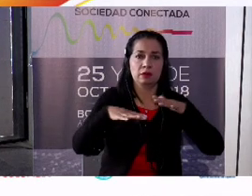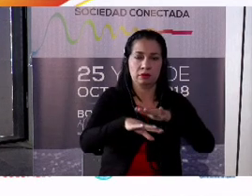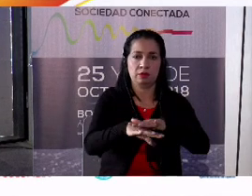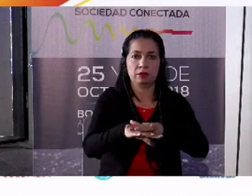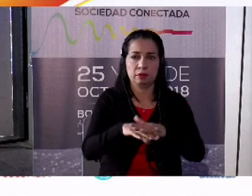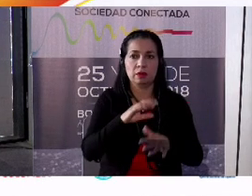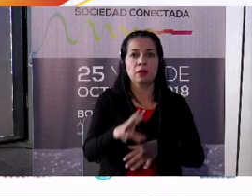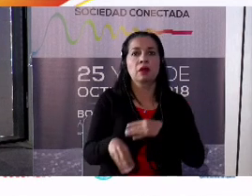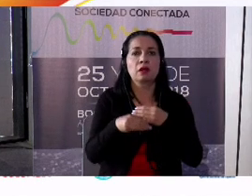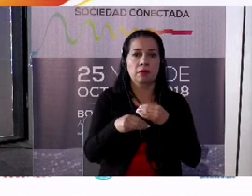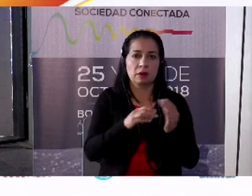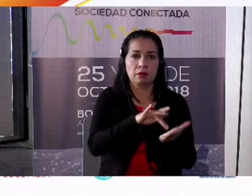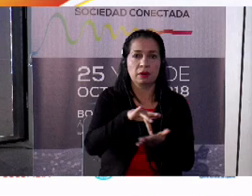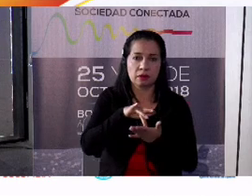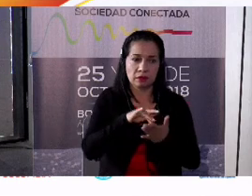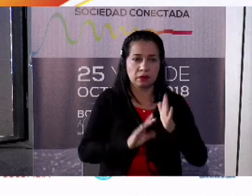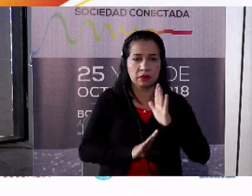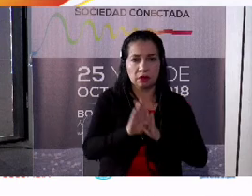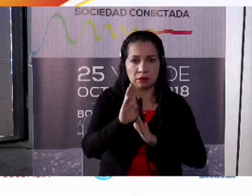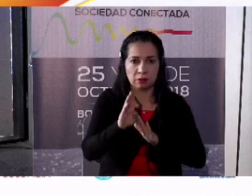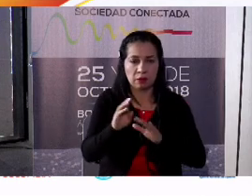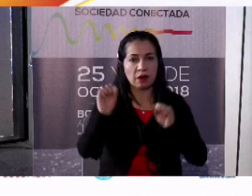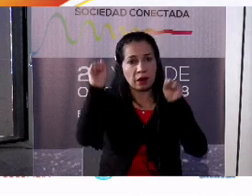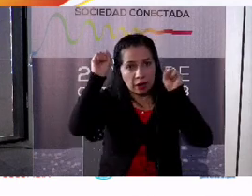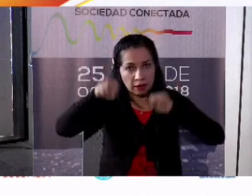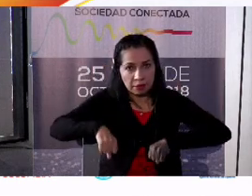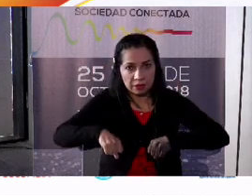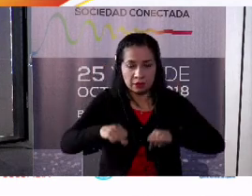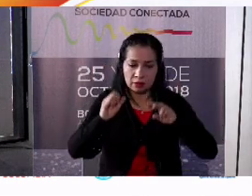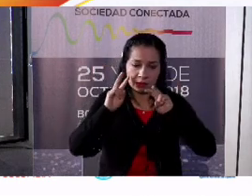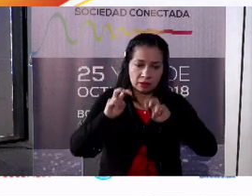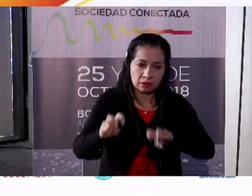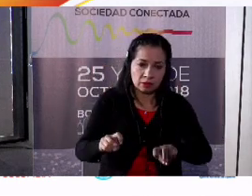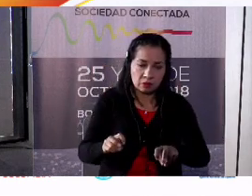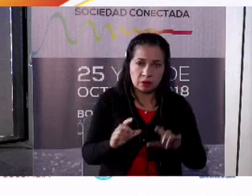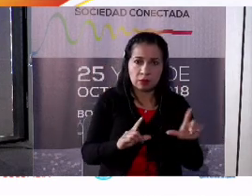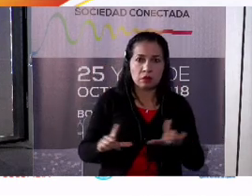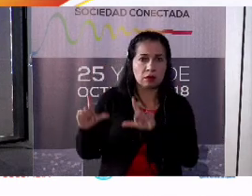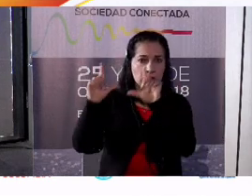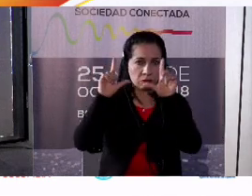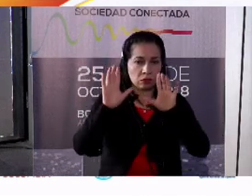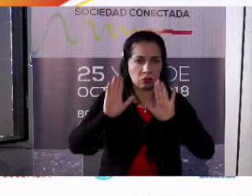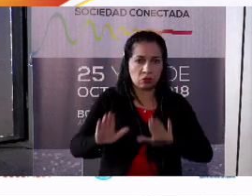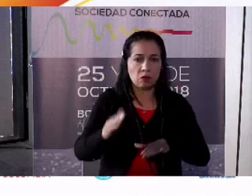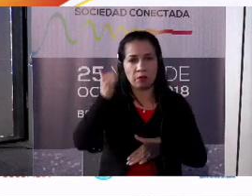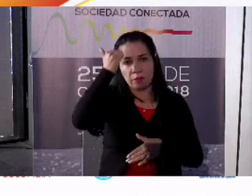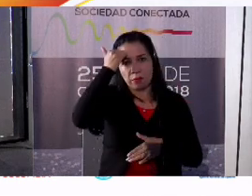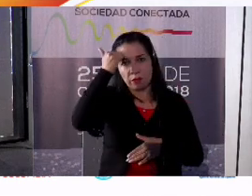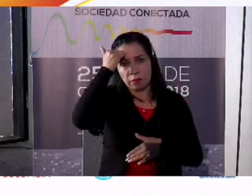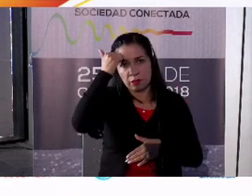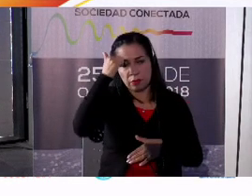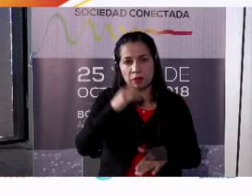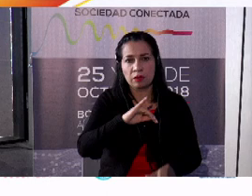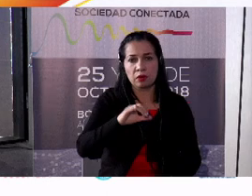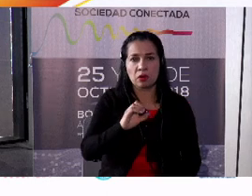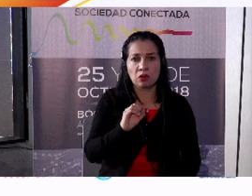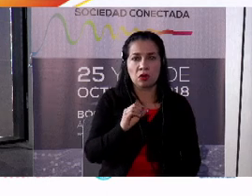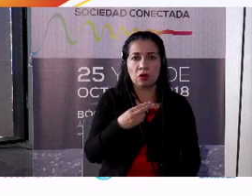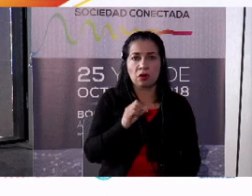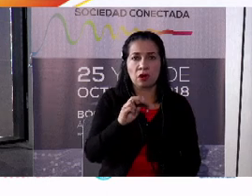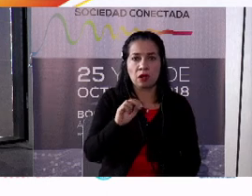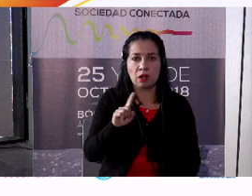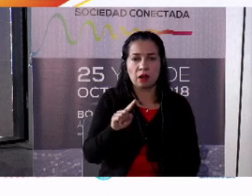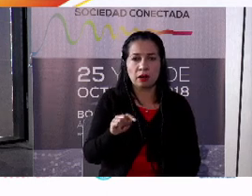capacidad de investigación de posgrado en comunicaciones inalámbrica como profesor en la universidad de johannesburgo